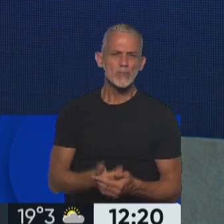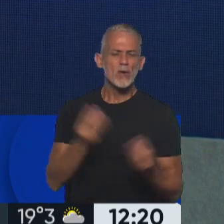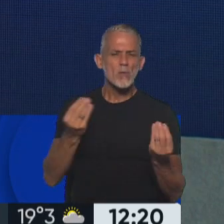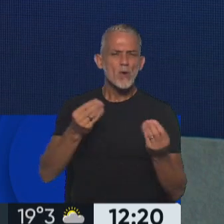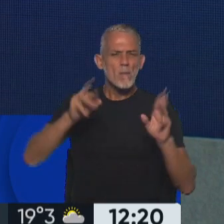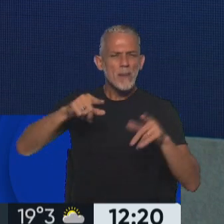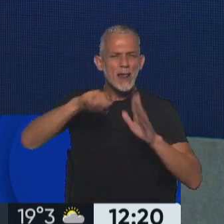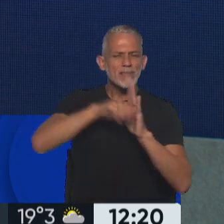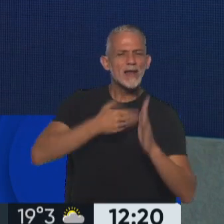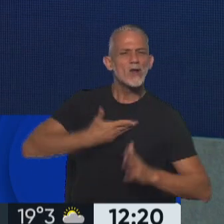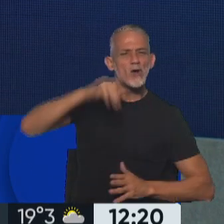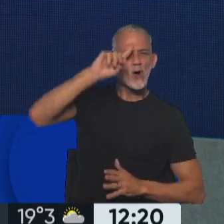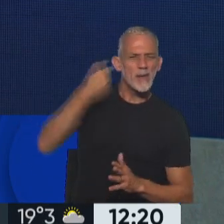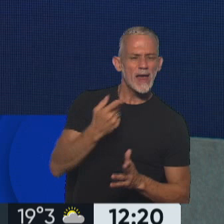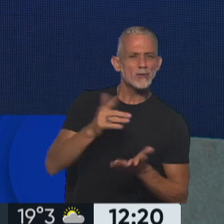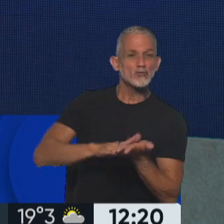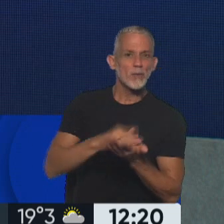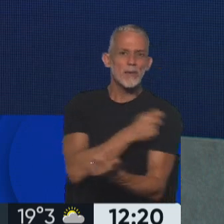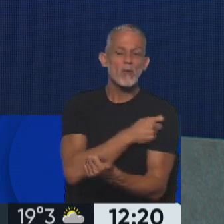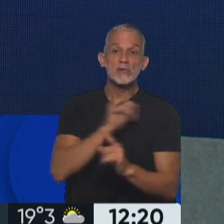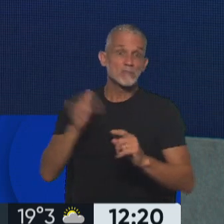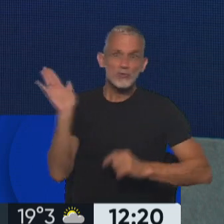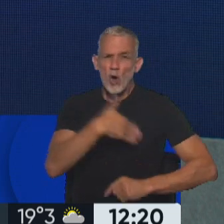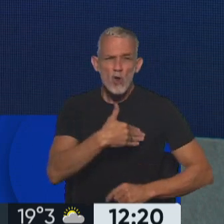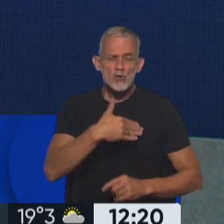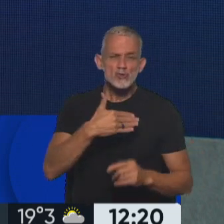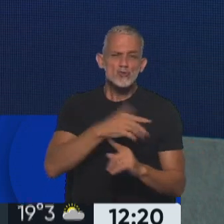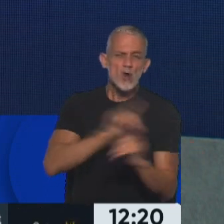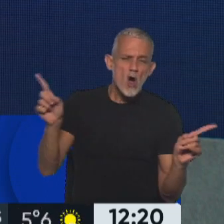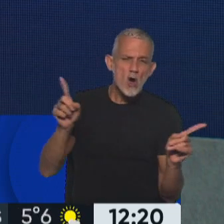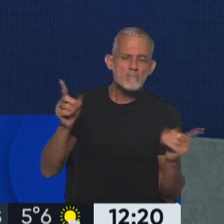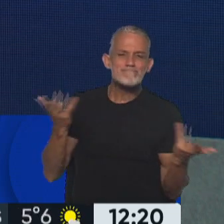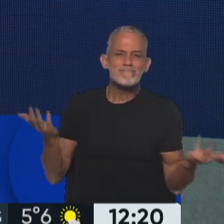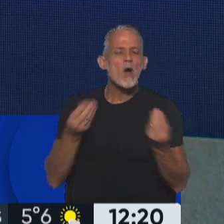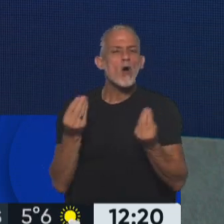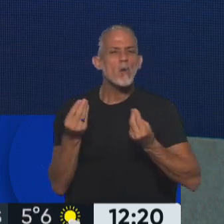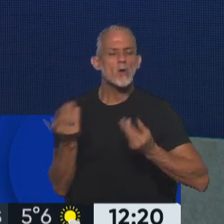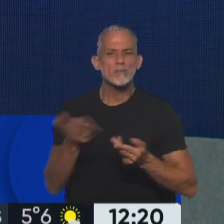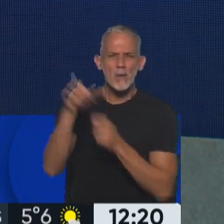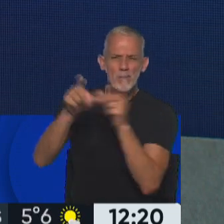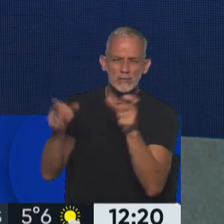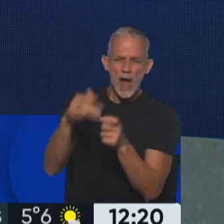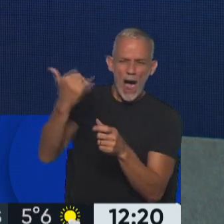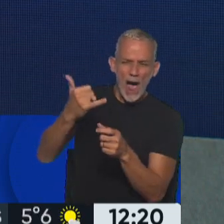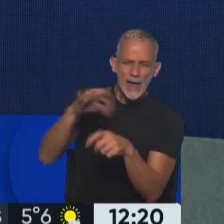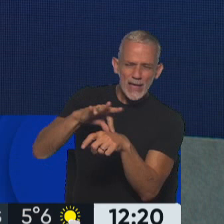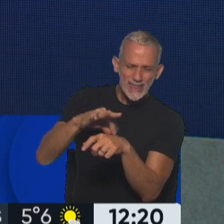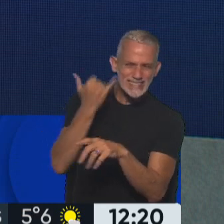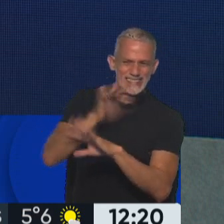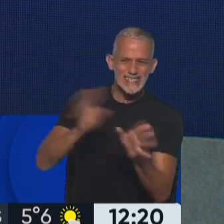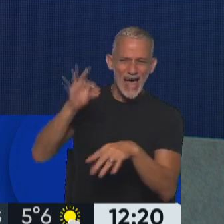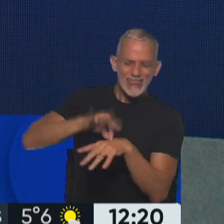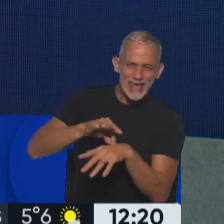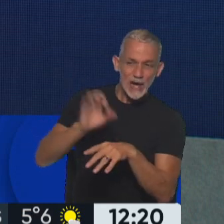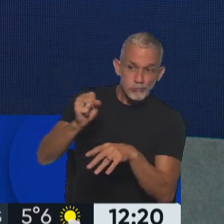políticas sanitarias, ¿verdad? ¿Se debe vacunar a todo el mundo? ¿Se debe vacunar a las personas que sufrieron la enfermedad? ¿Cuándo se